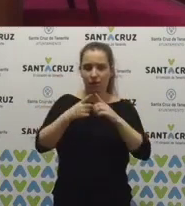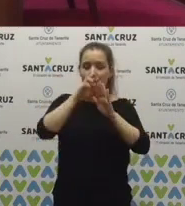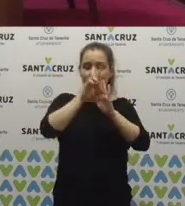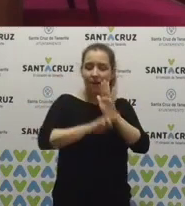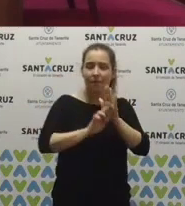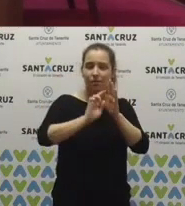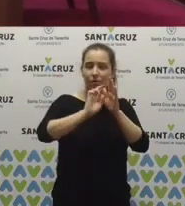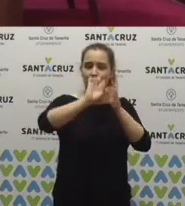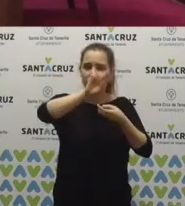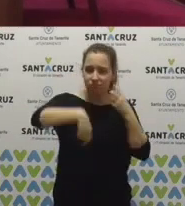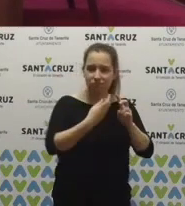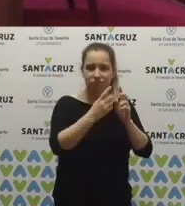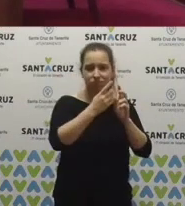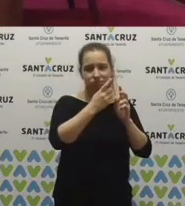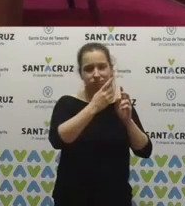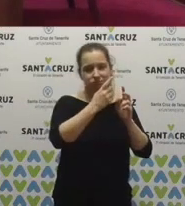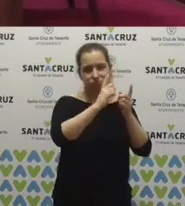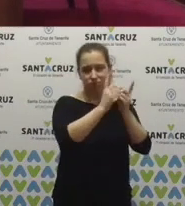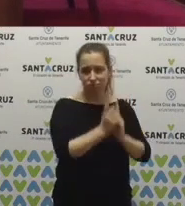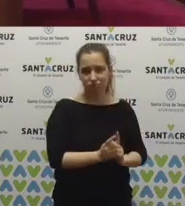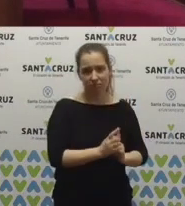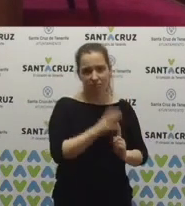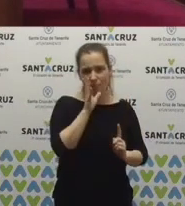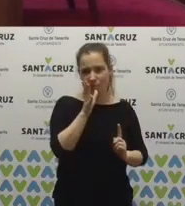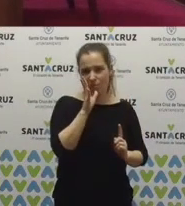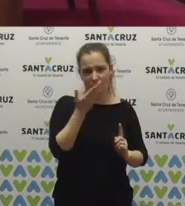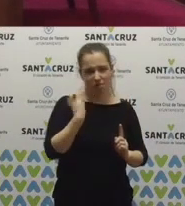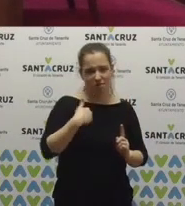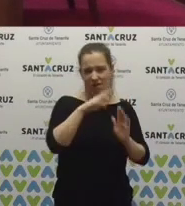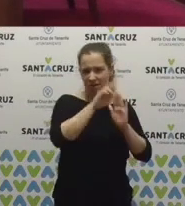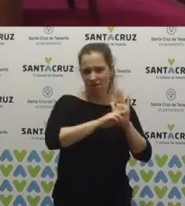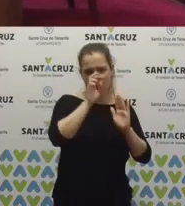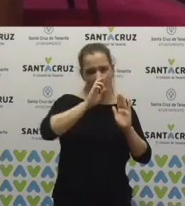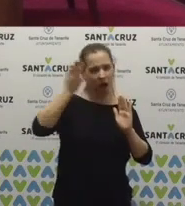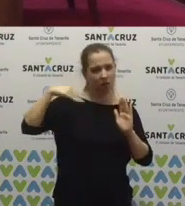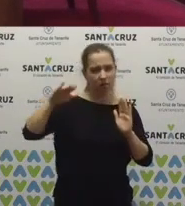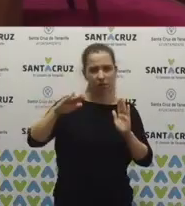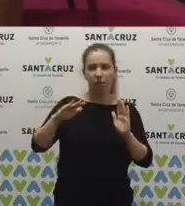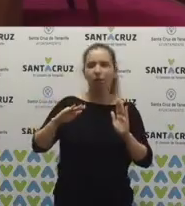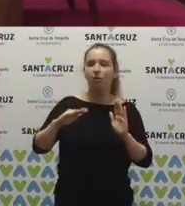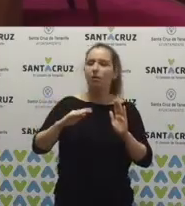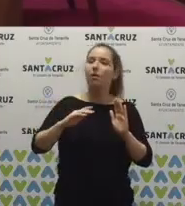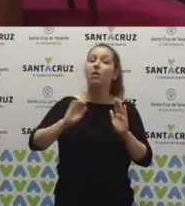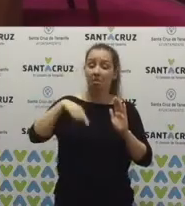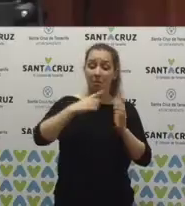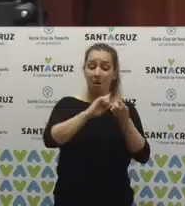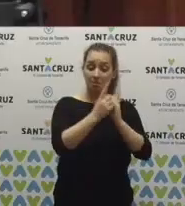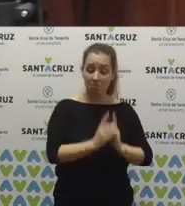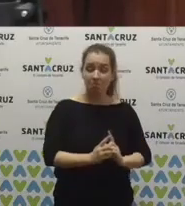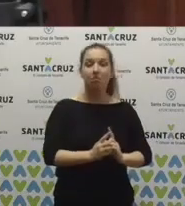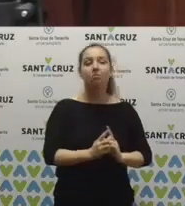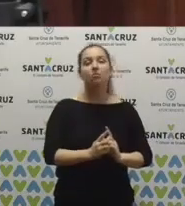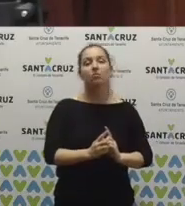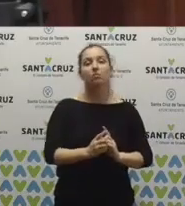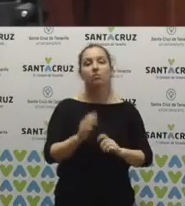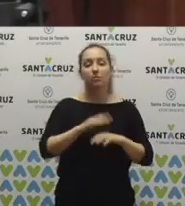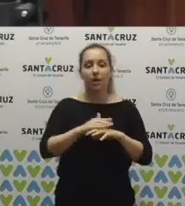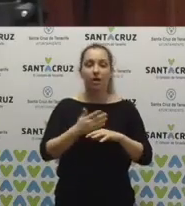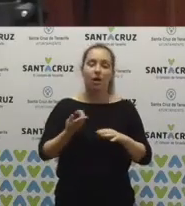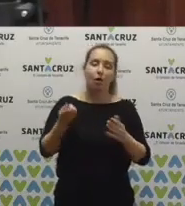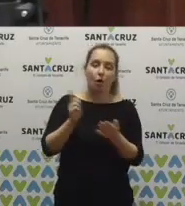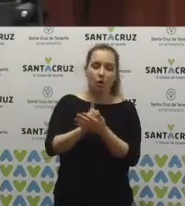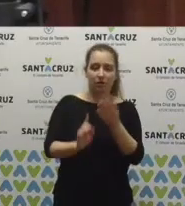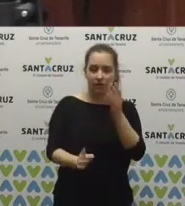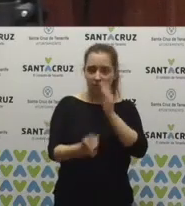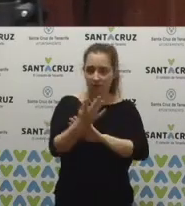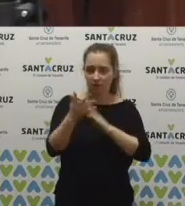obsoleto y volver a poner encima de la mesa ese órgano que desde luego no va a hacer más que aportar al